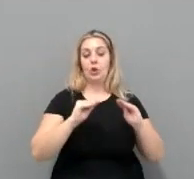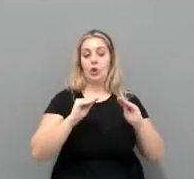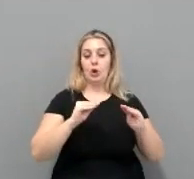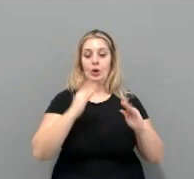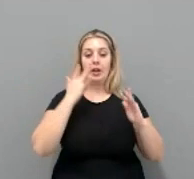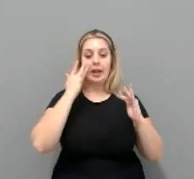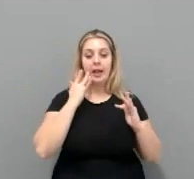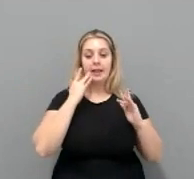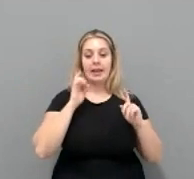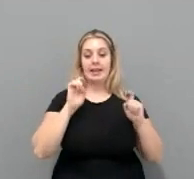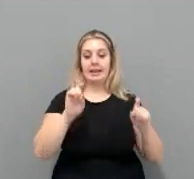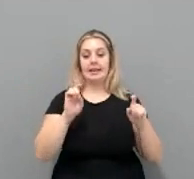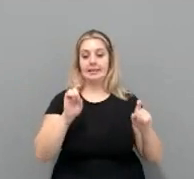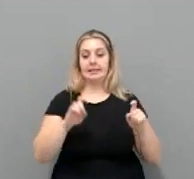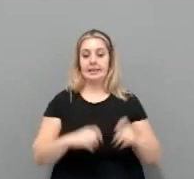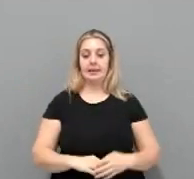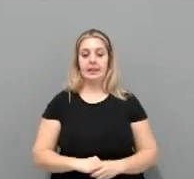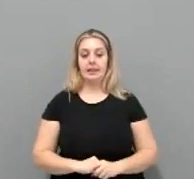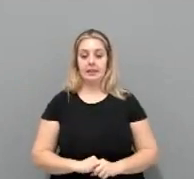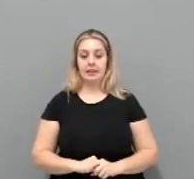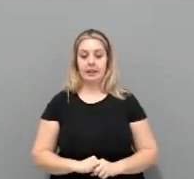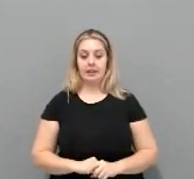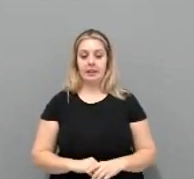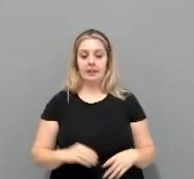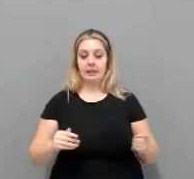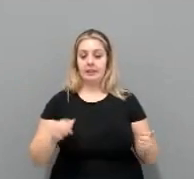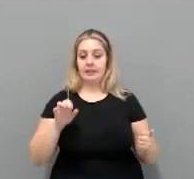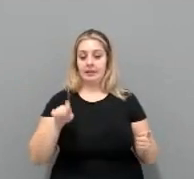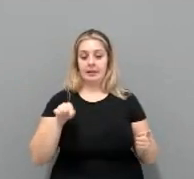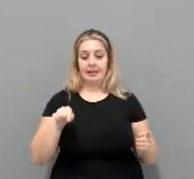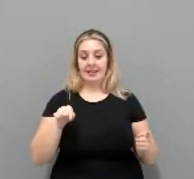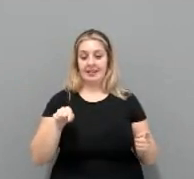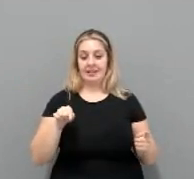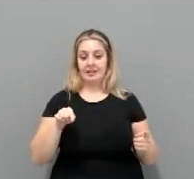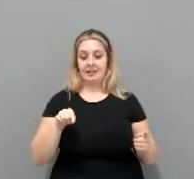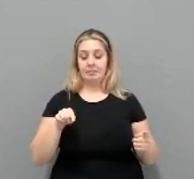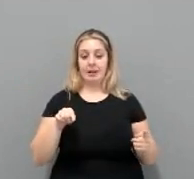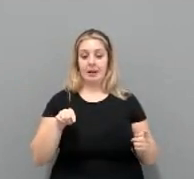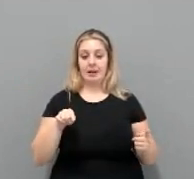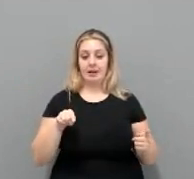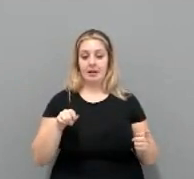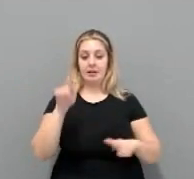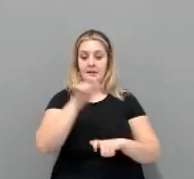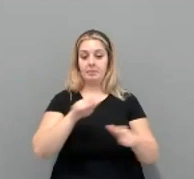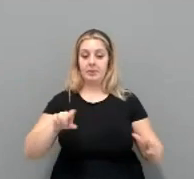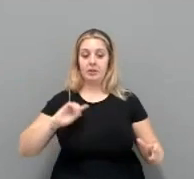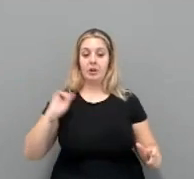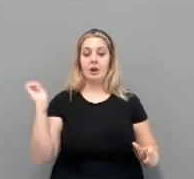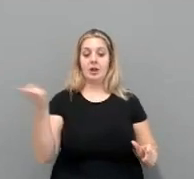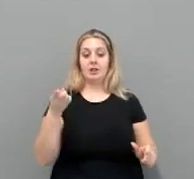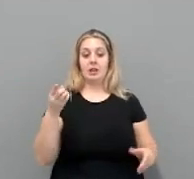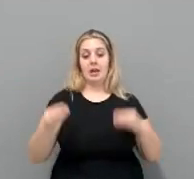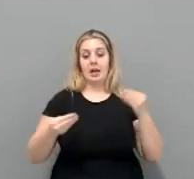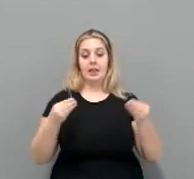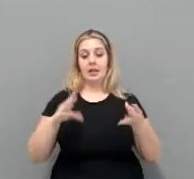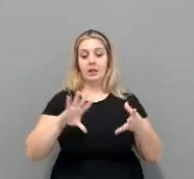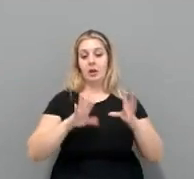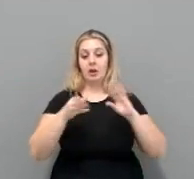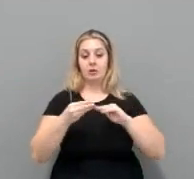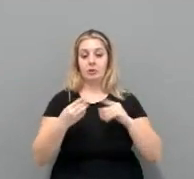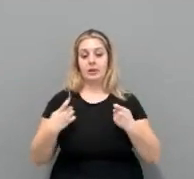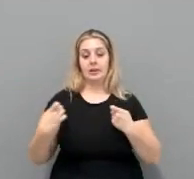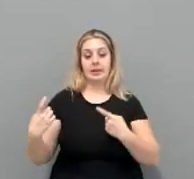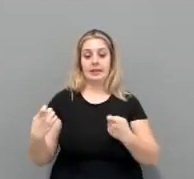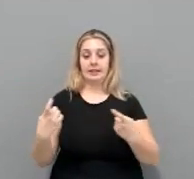de enseñanza. ¿Vale? Es absolutamente, bueno, pues para todas las personas realizando los ajustes que sean